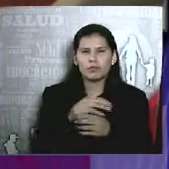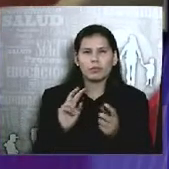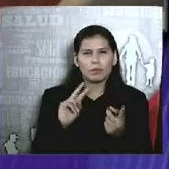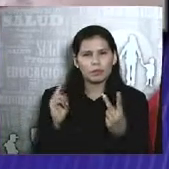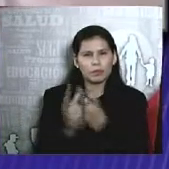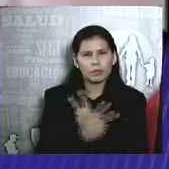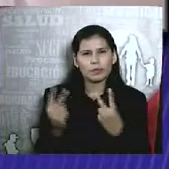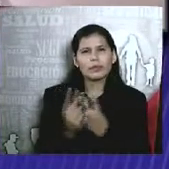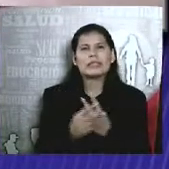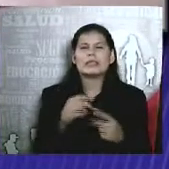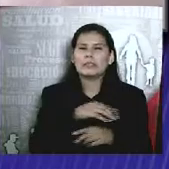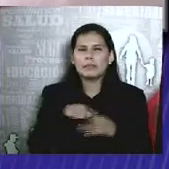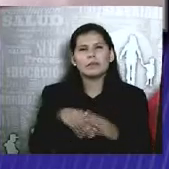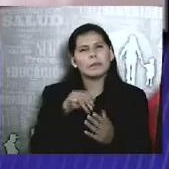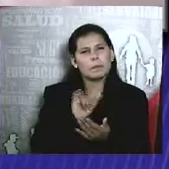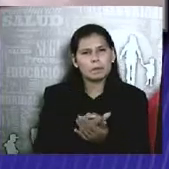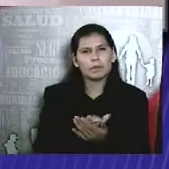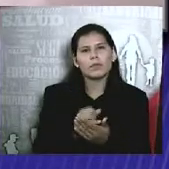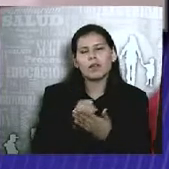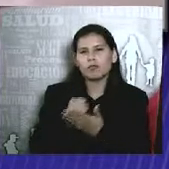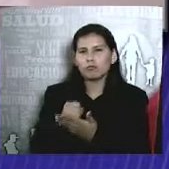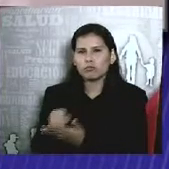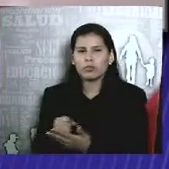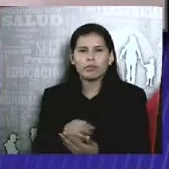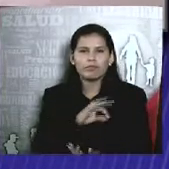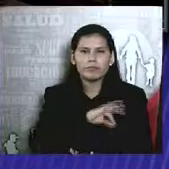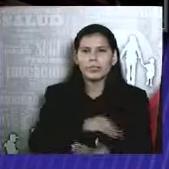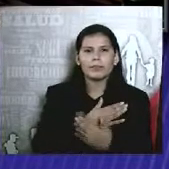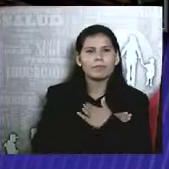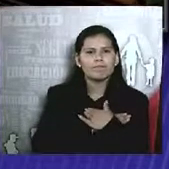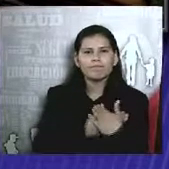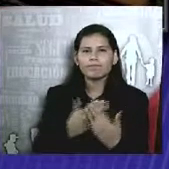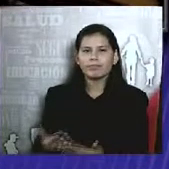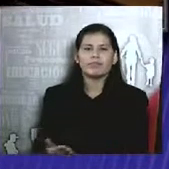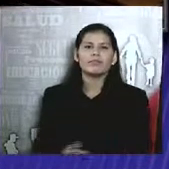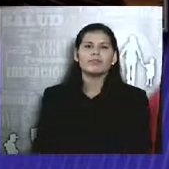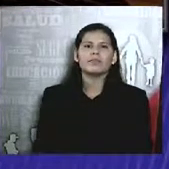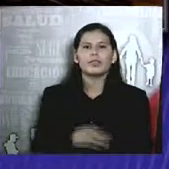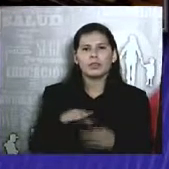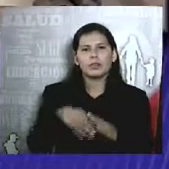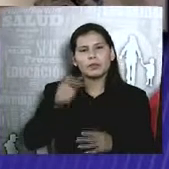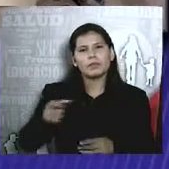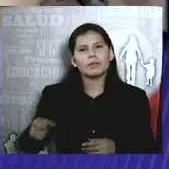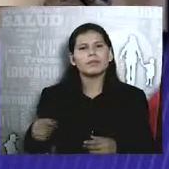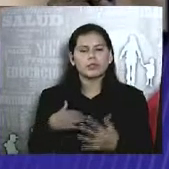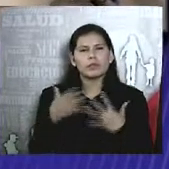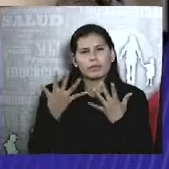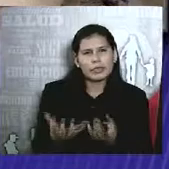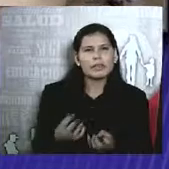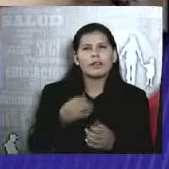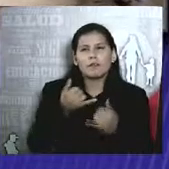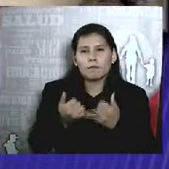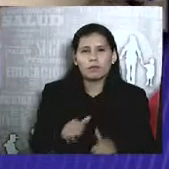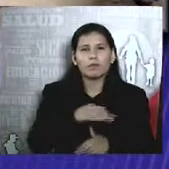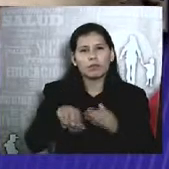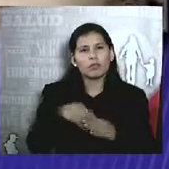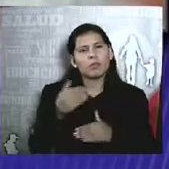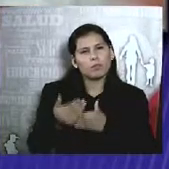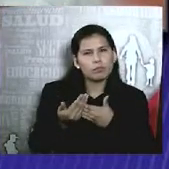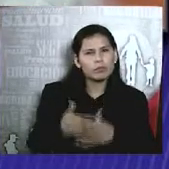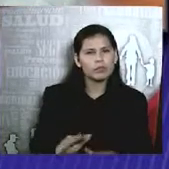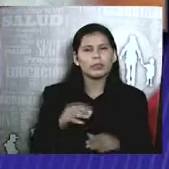o la cesación de una condición a partir del ejercicio autónomo de la ciudadanía. Nosotros queremos tener al final de todos los